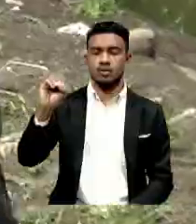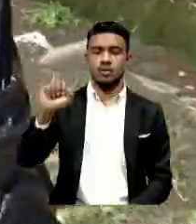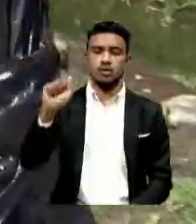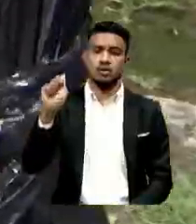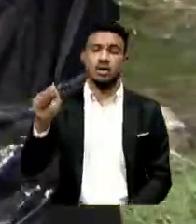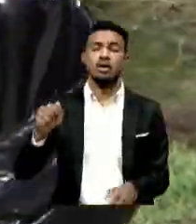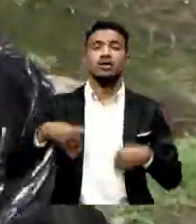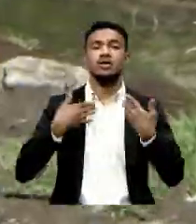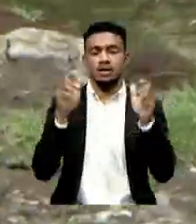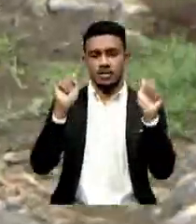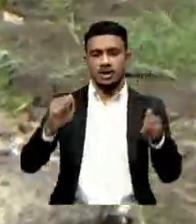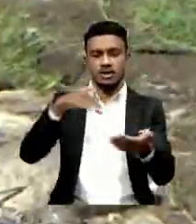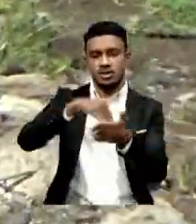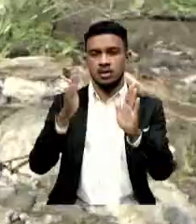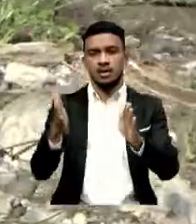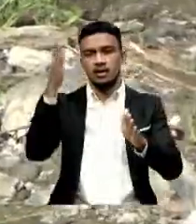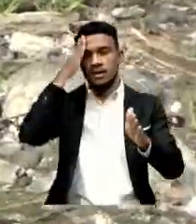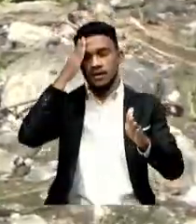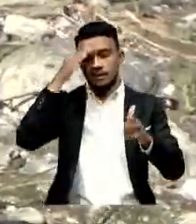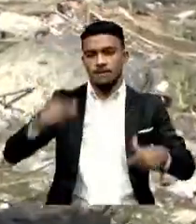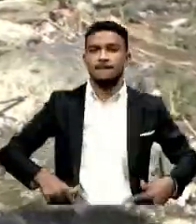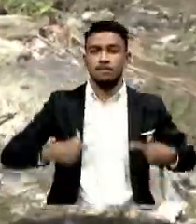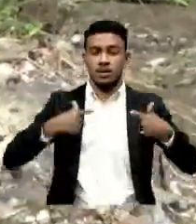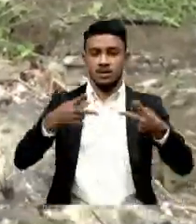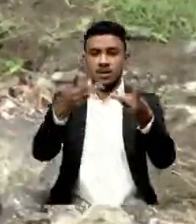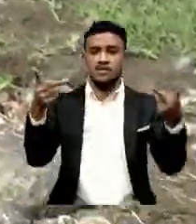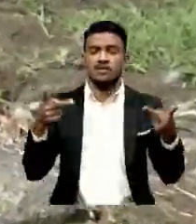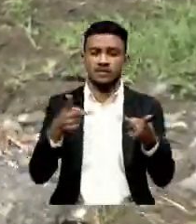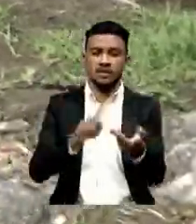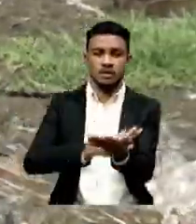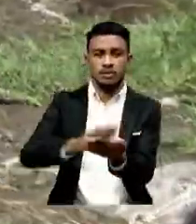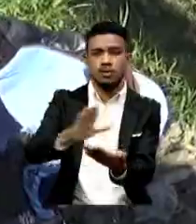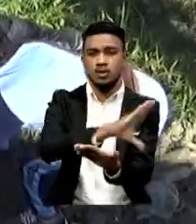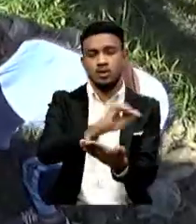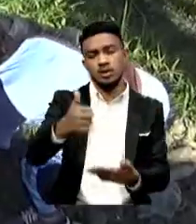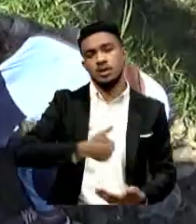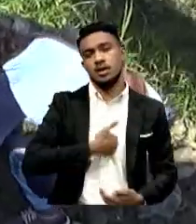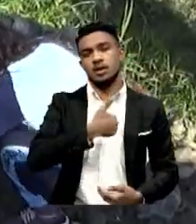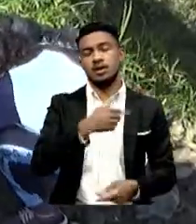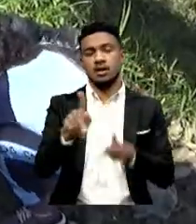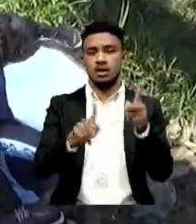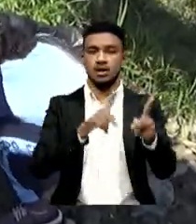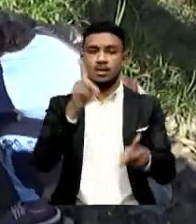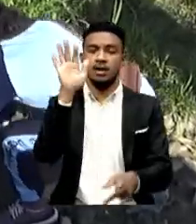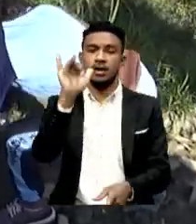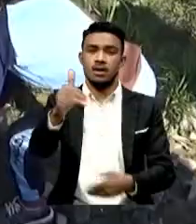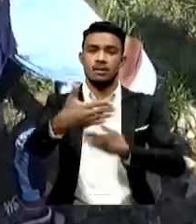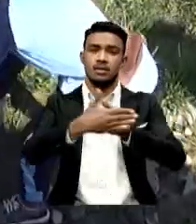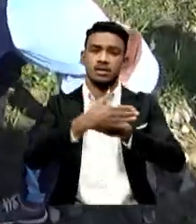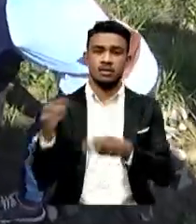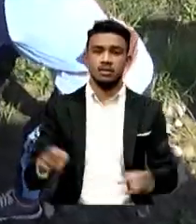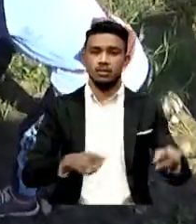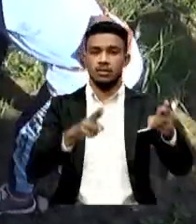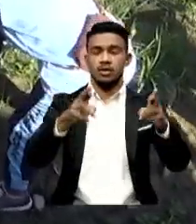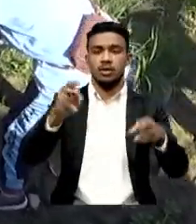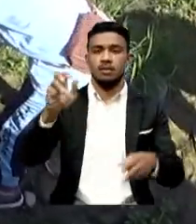ben mos no saudable. Profesor no estudante sira mos preocupa ho atitude comunidade ne behela basic mota maloa tamba mas